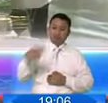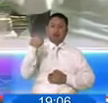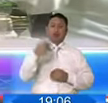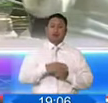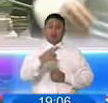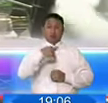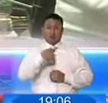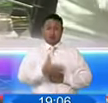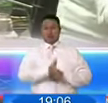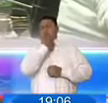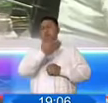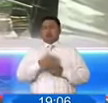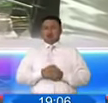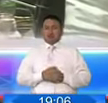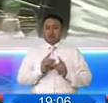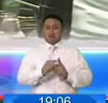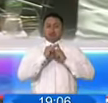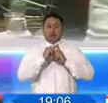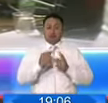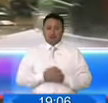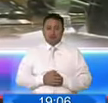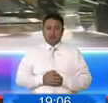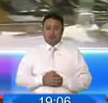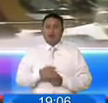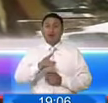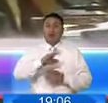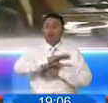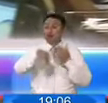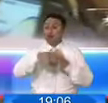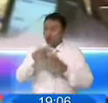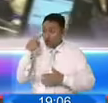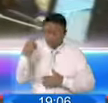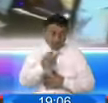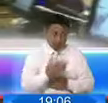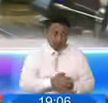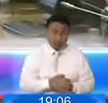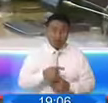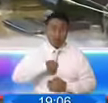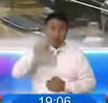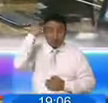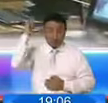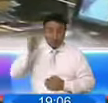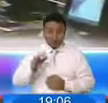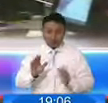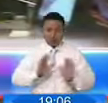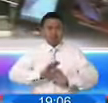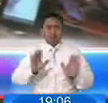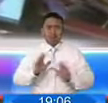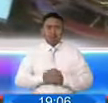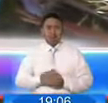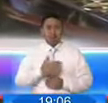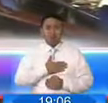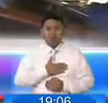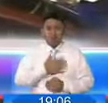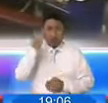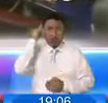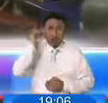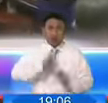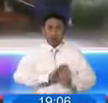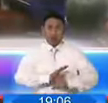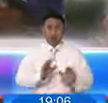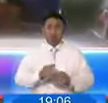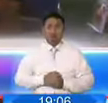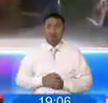me insultó feliz lo mismo no es un invento mío no es un invento mío